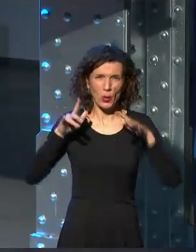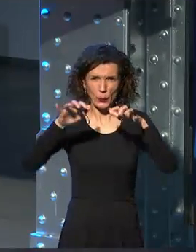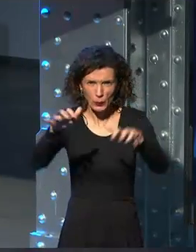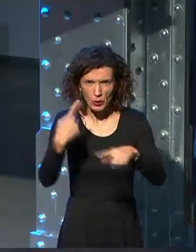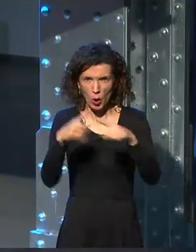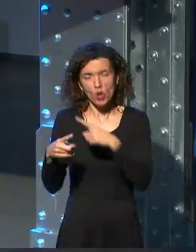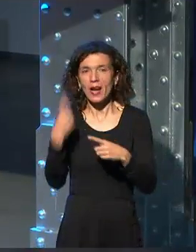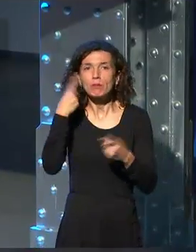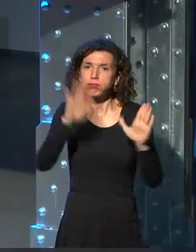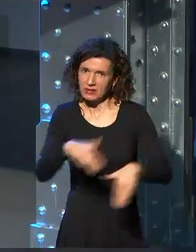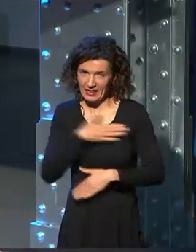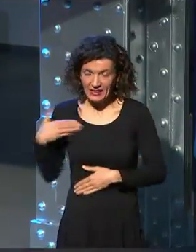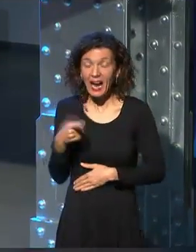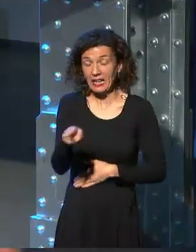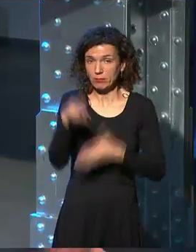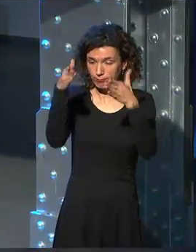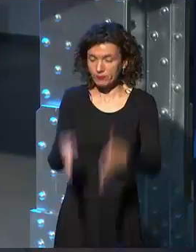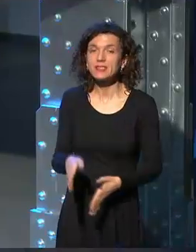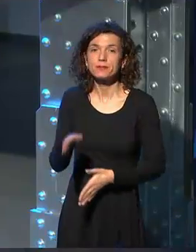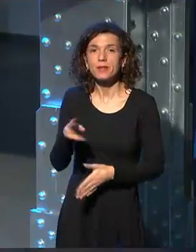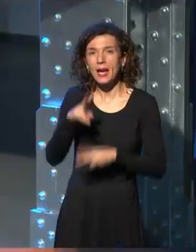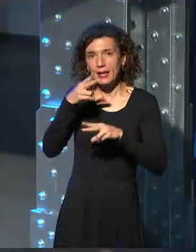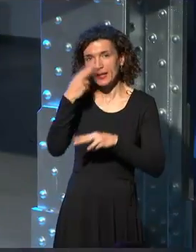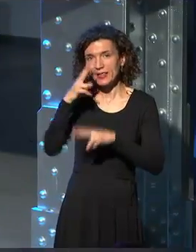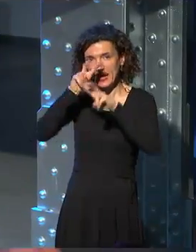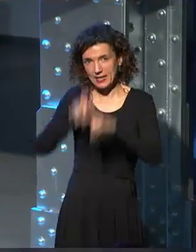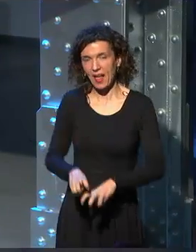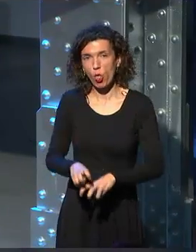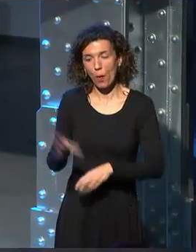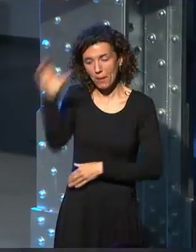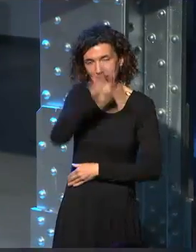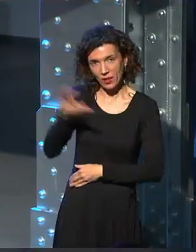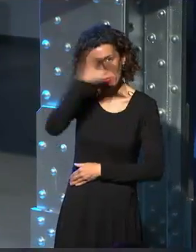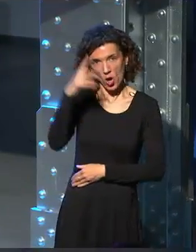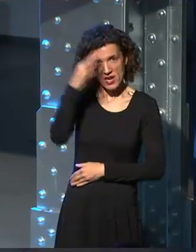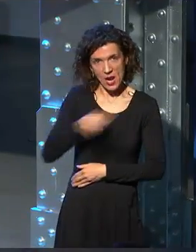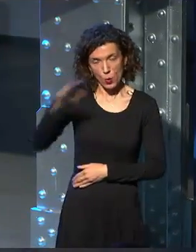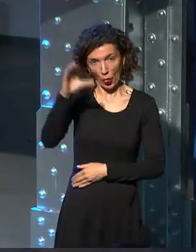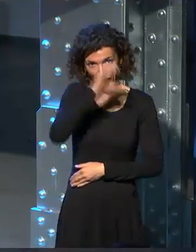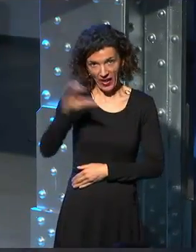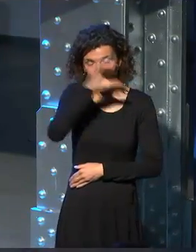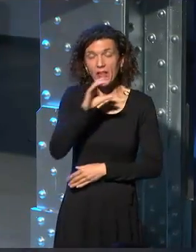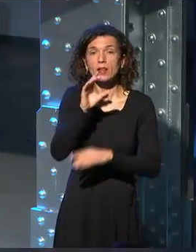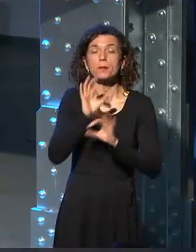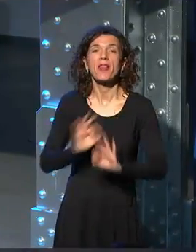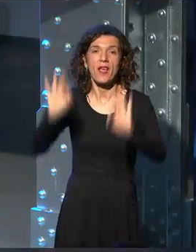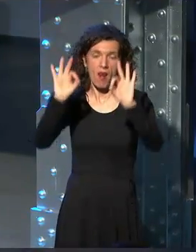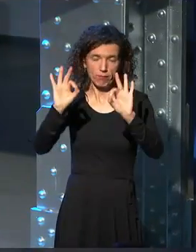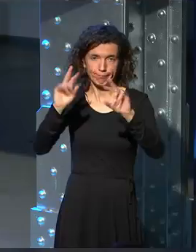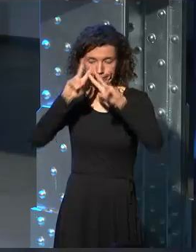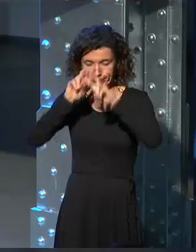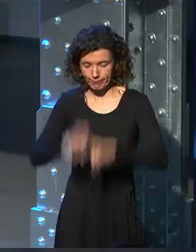siempre ha estado interesado en la investigación y en la investigación en neurociencia, yo creo que en particular.